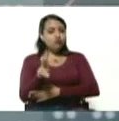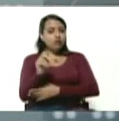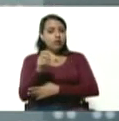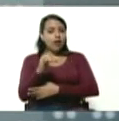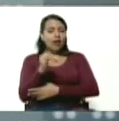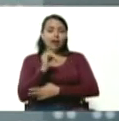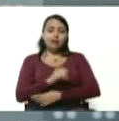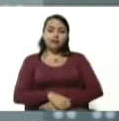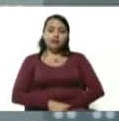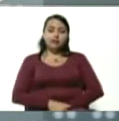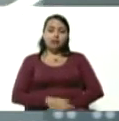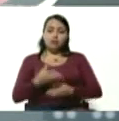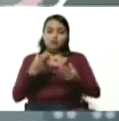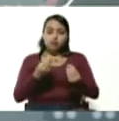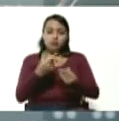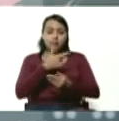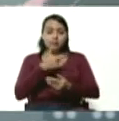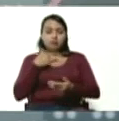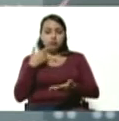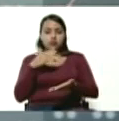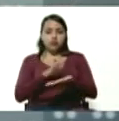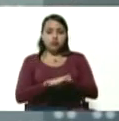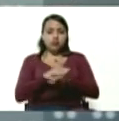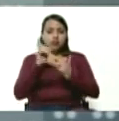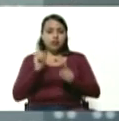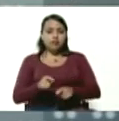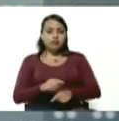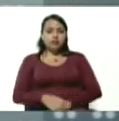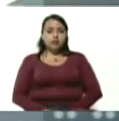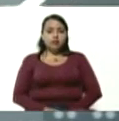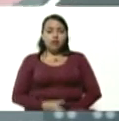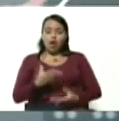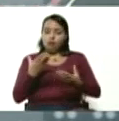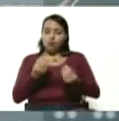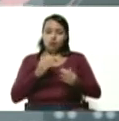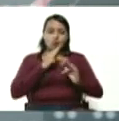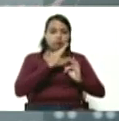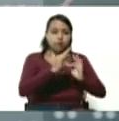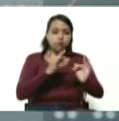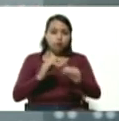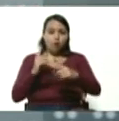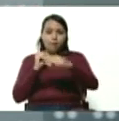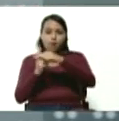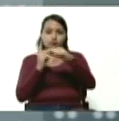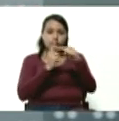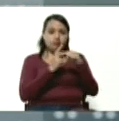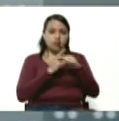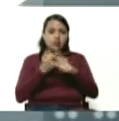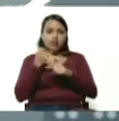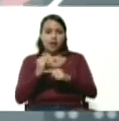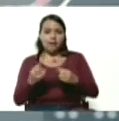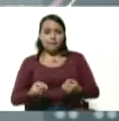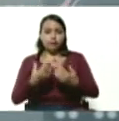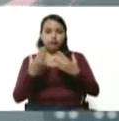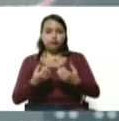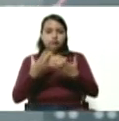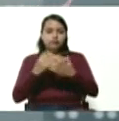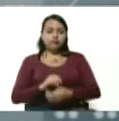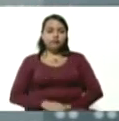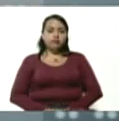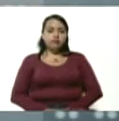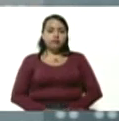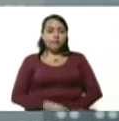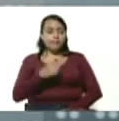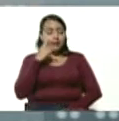varias vidas y también la presencia de casos que, de manera recurrente, están apareciendo, parroquias, minas,